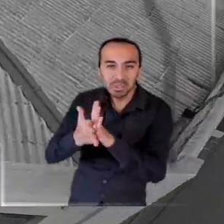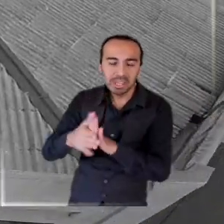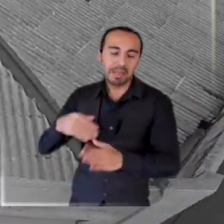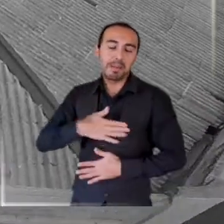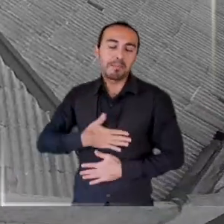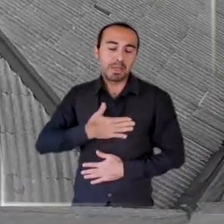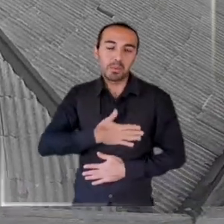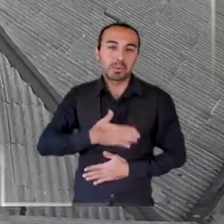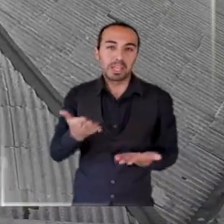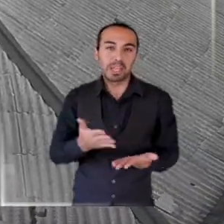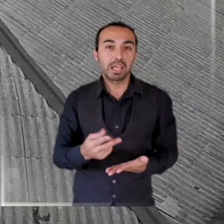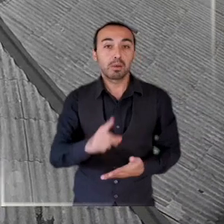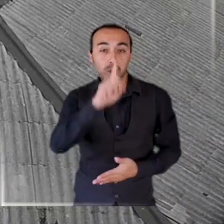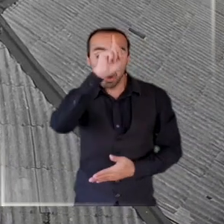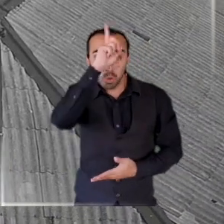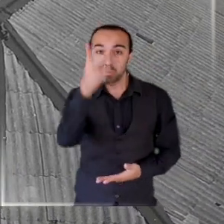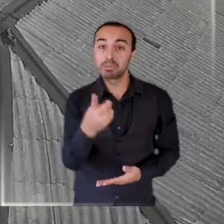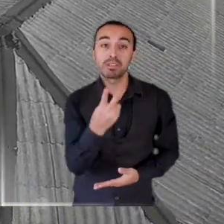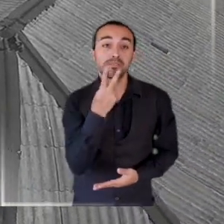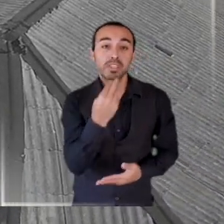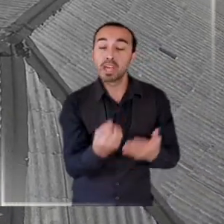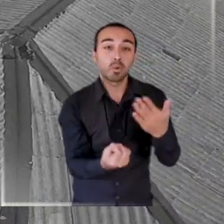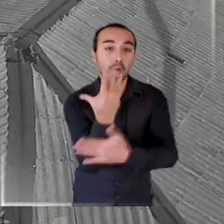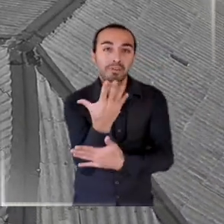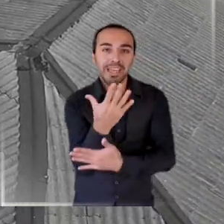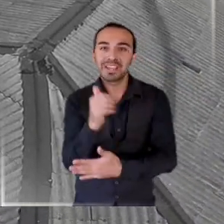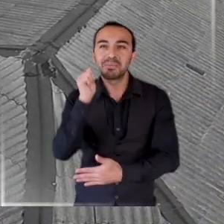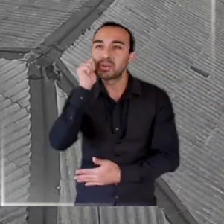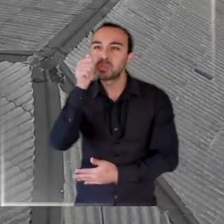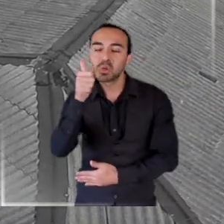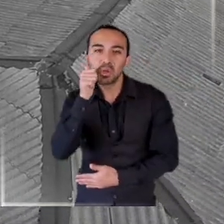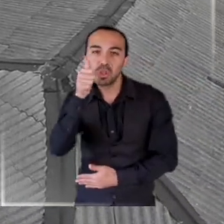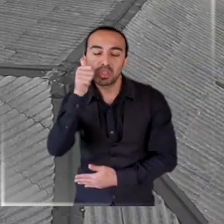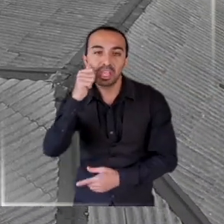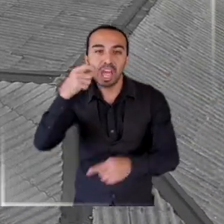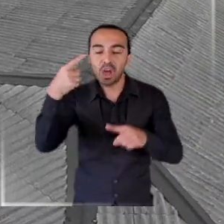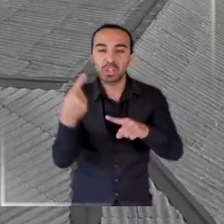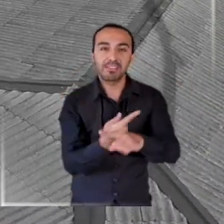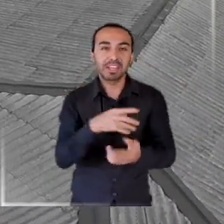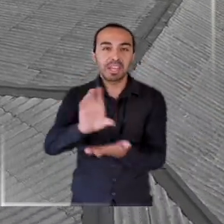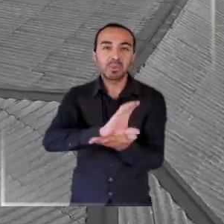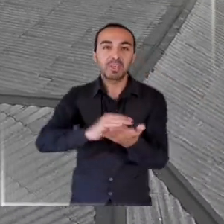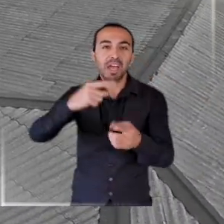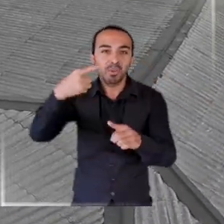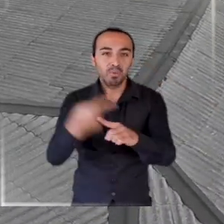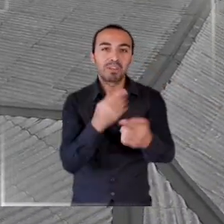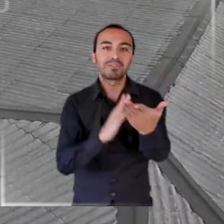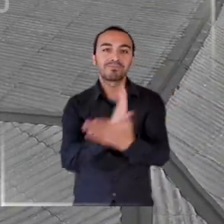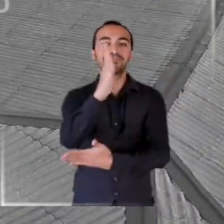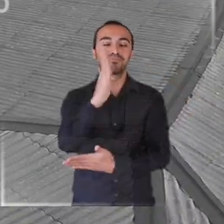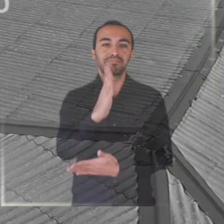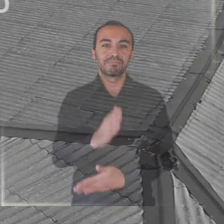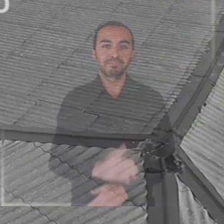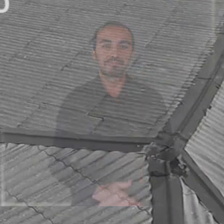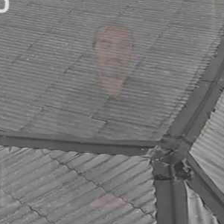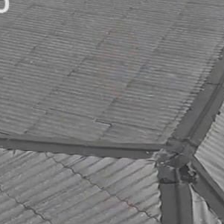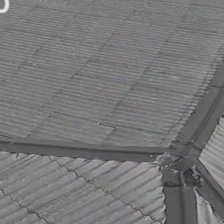encanta. Es como una resurrección cotidiana. Es como si cada día, de nuevo, la ciudad está en ebullición.